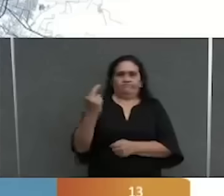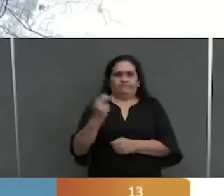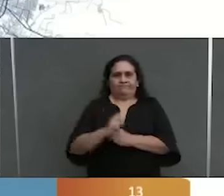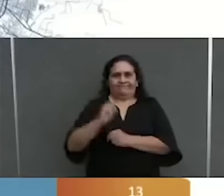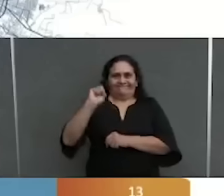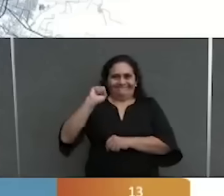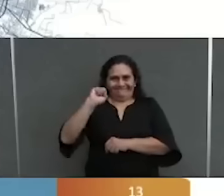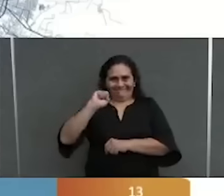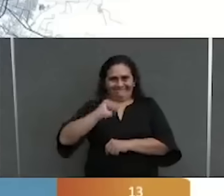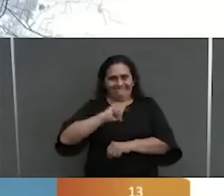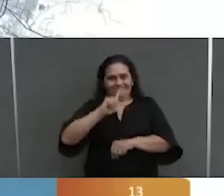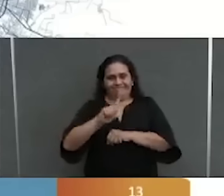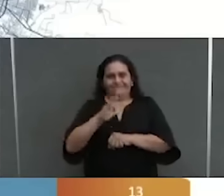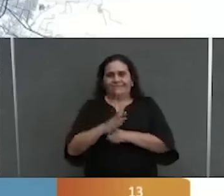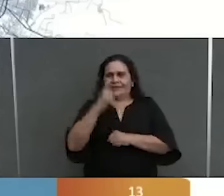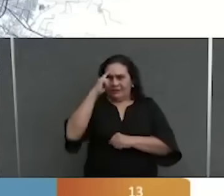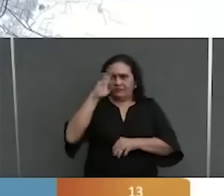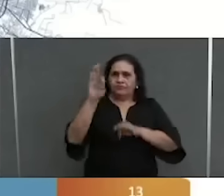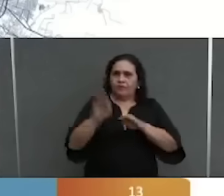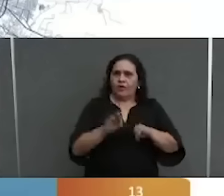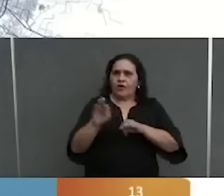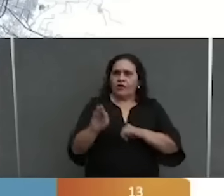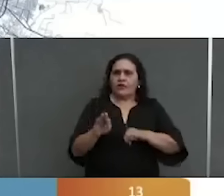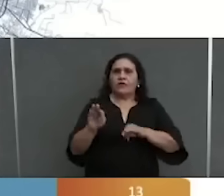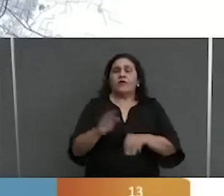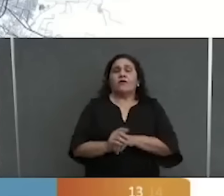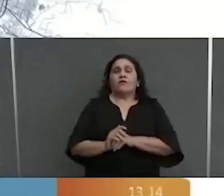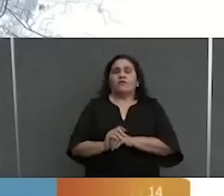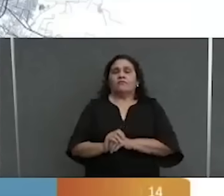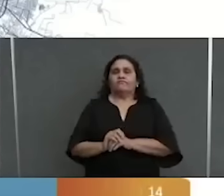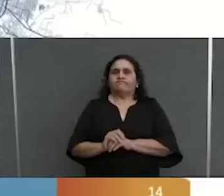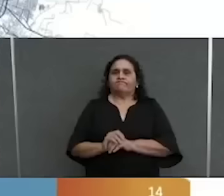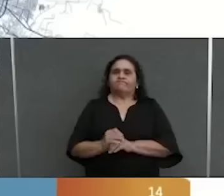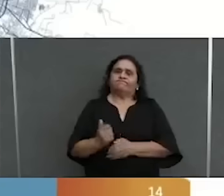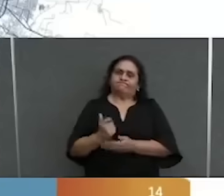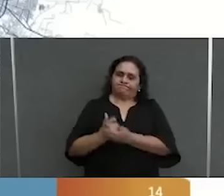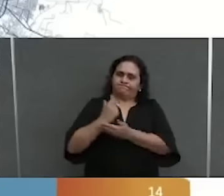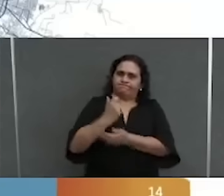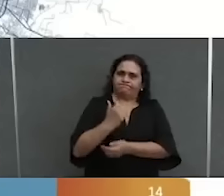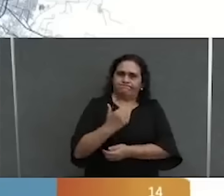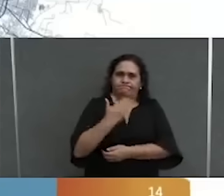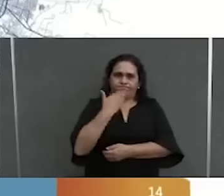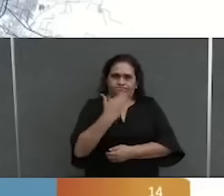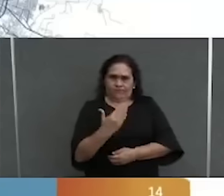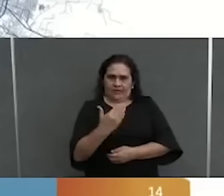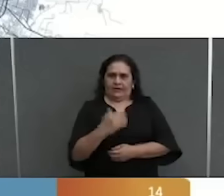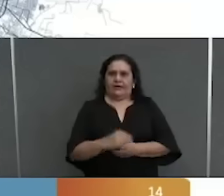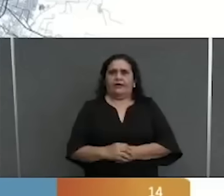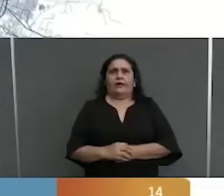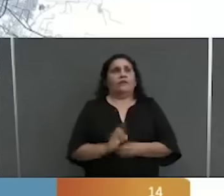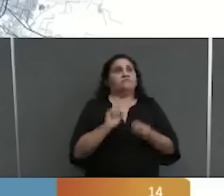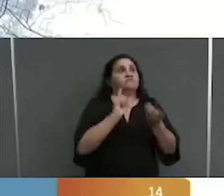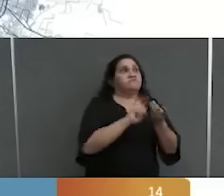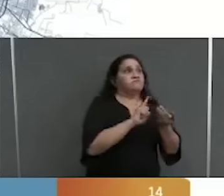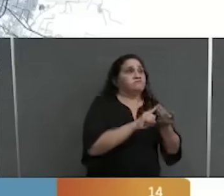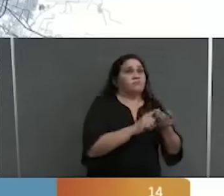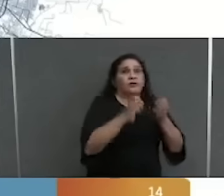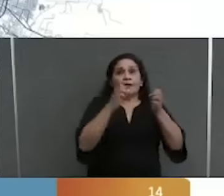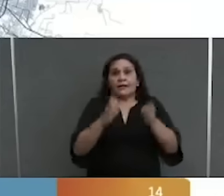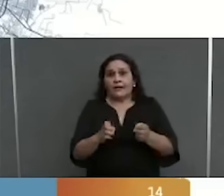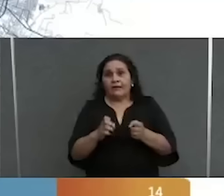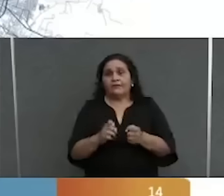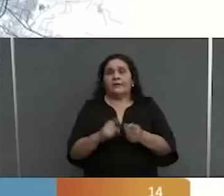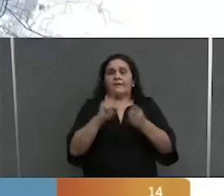bajos salarios, sino van a ser empleos que paguen mejores salarios. Y bueno, ¿dónde van a estar ubicados? El Progreso